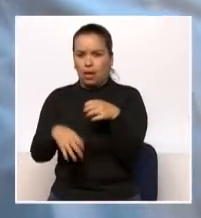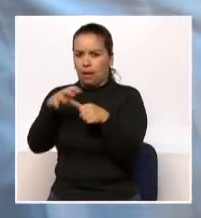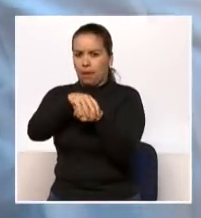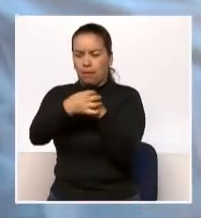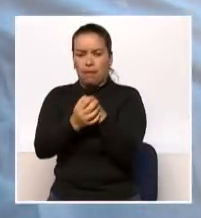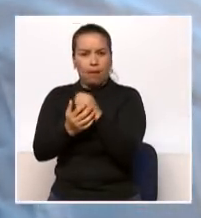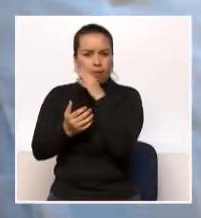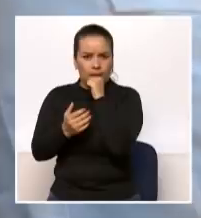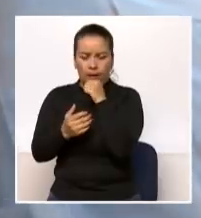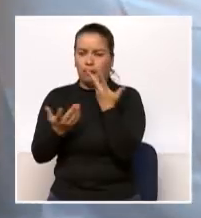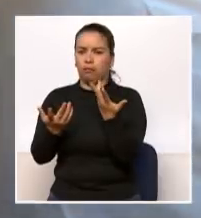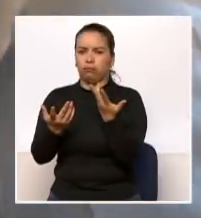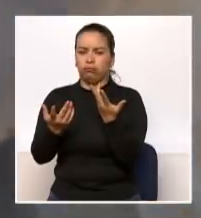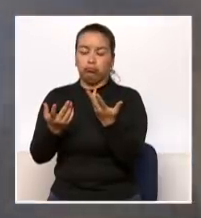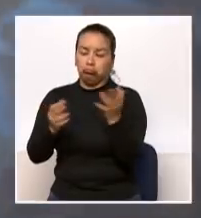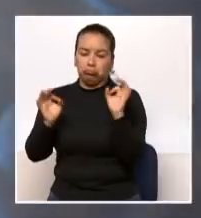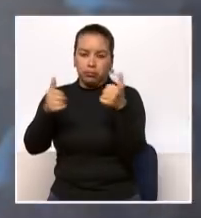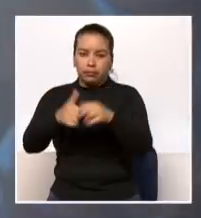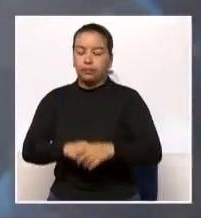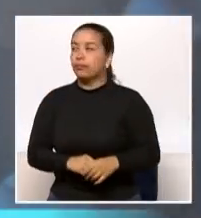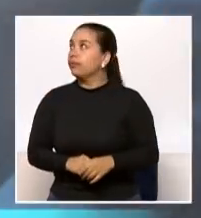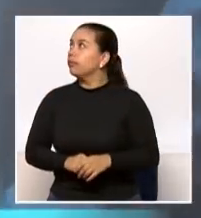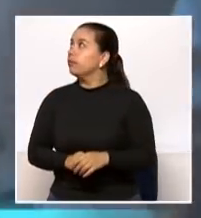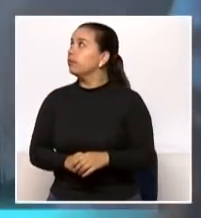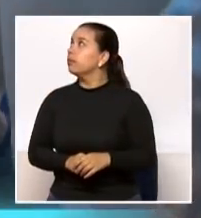ni cálculos. Vamos a mirar el otro riñón.